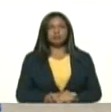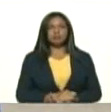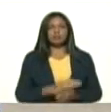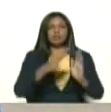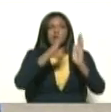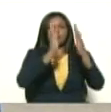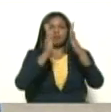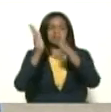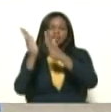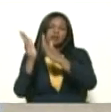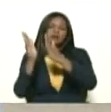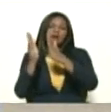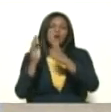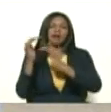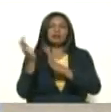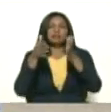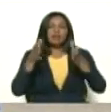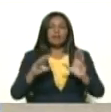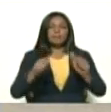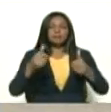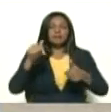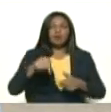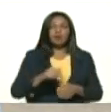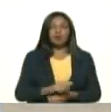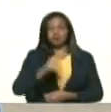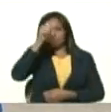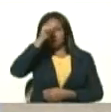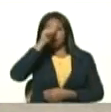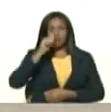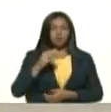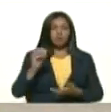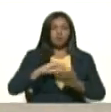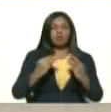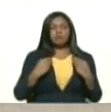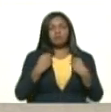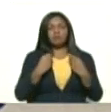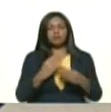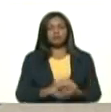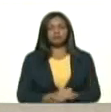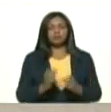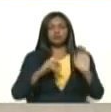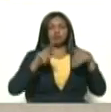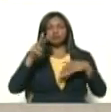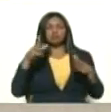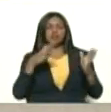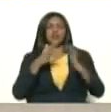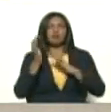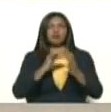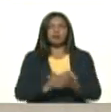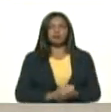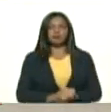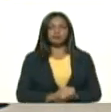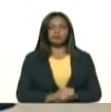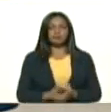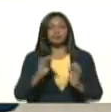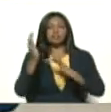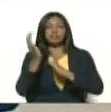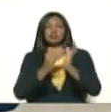Biblioteca Cristiana nace hoy, domingo de resurrección, 12 de abril. Jesús,